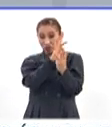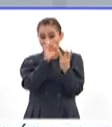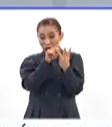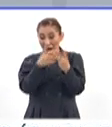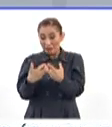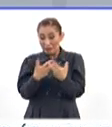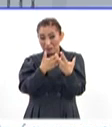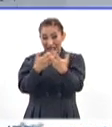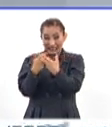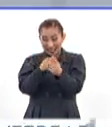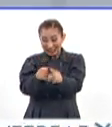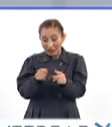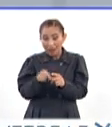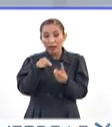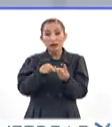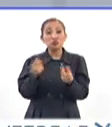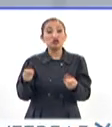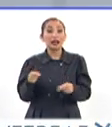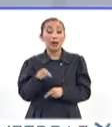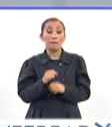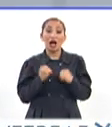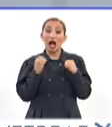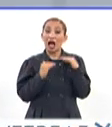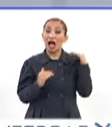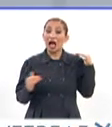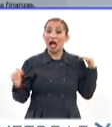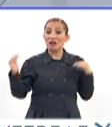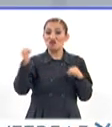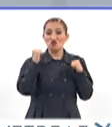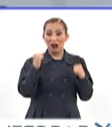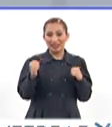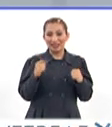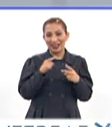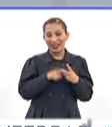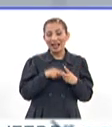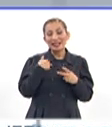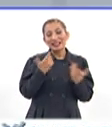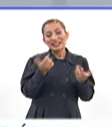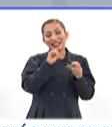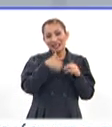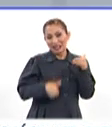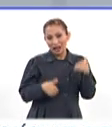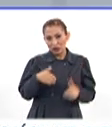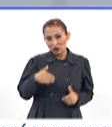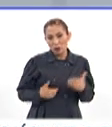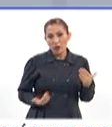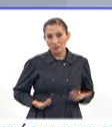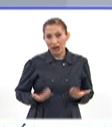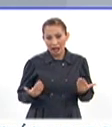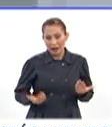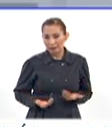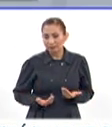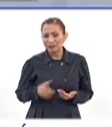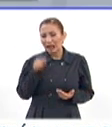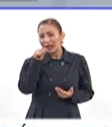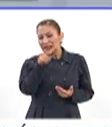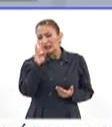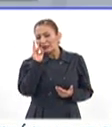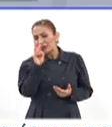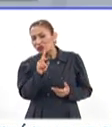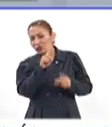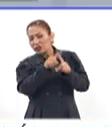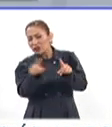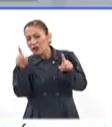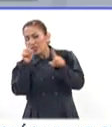esta industria creativa, es la música y las artes escénicas. En fin, ahí vamos viendo